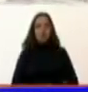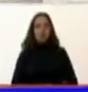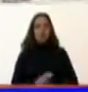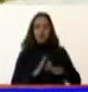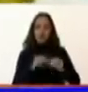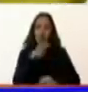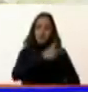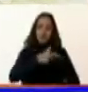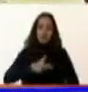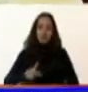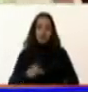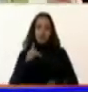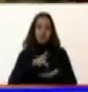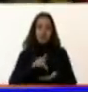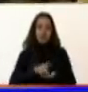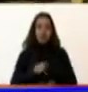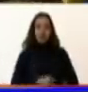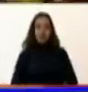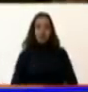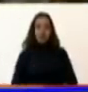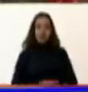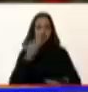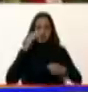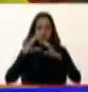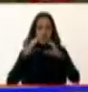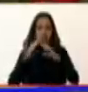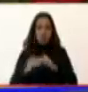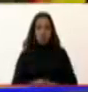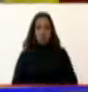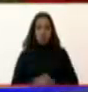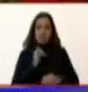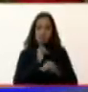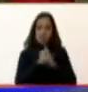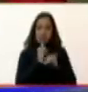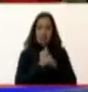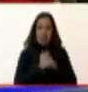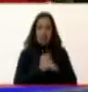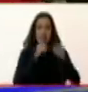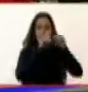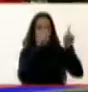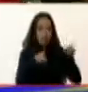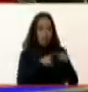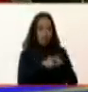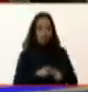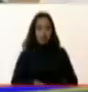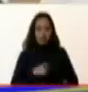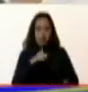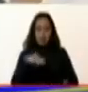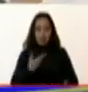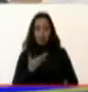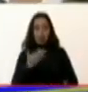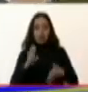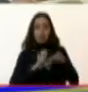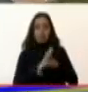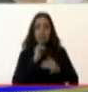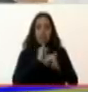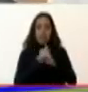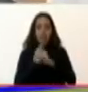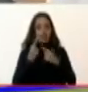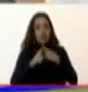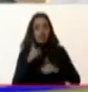compañero. Medios, redes y paredes. Porque usted puede ganar en las redes, pero si no está en el